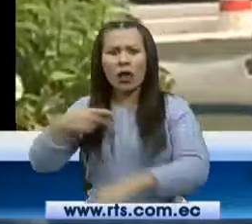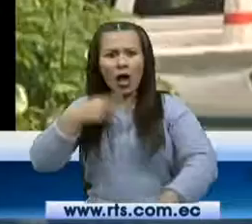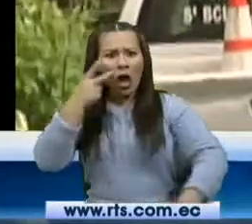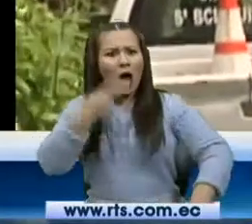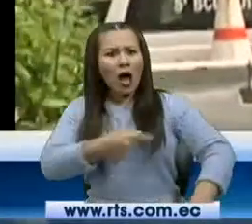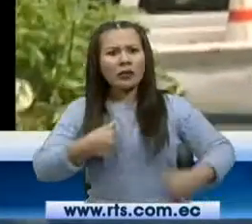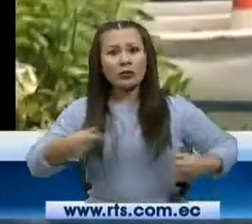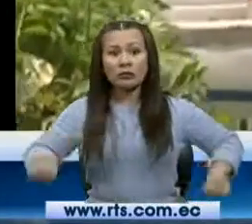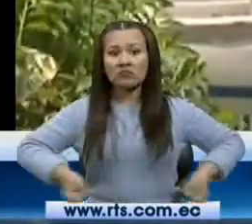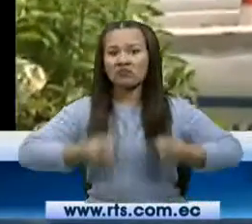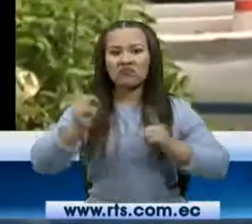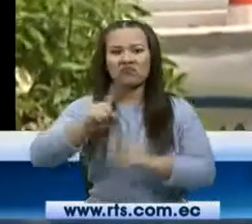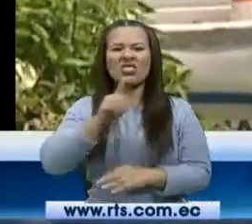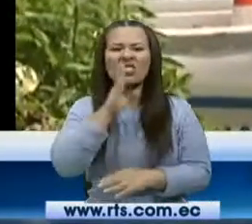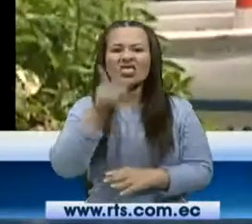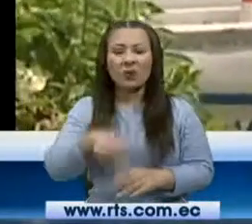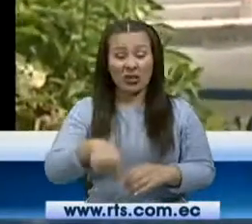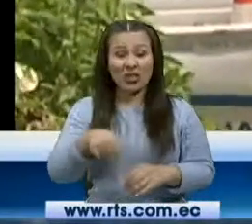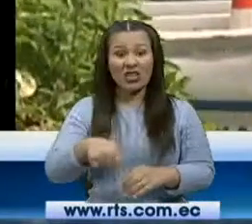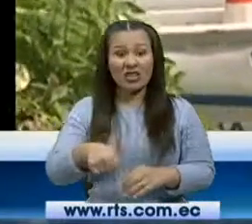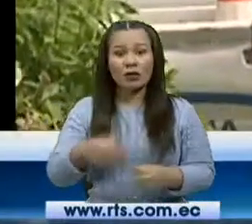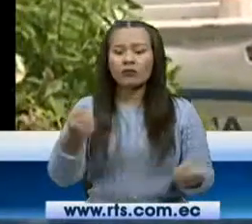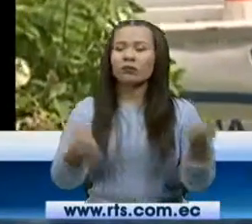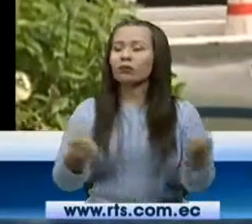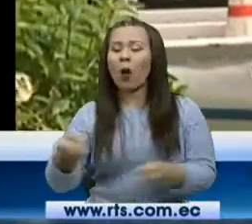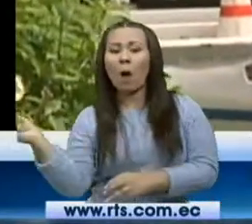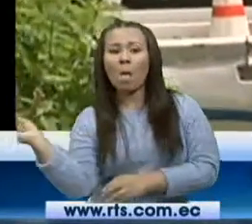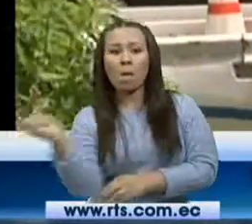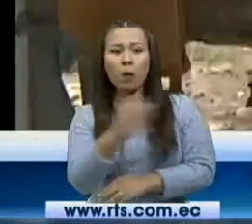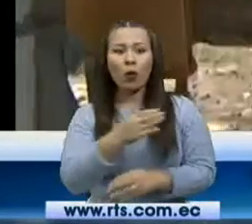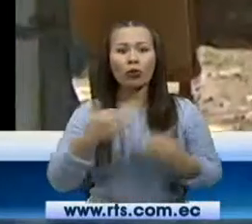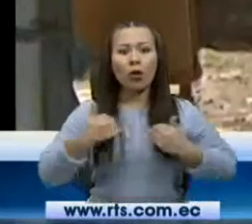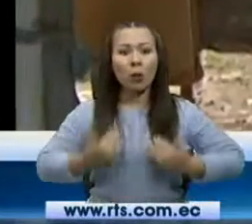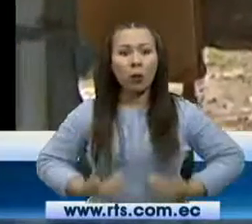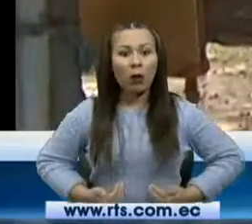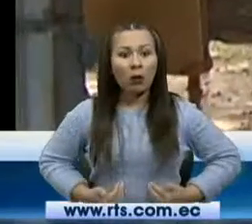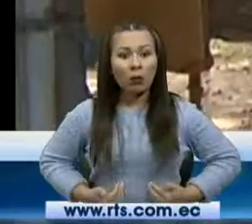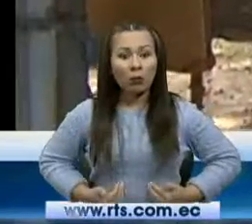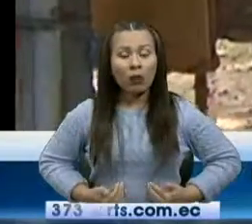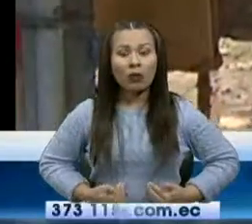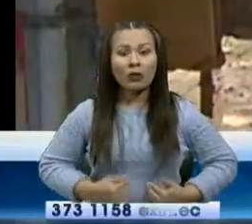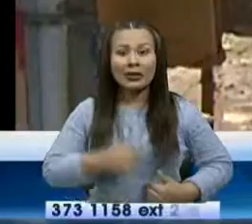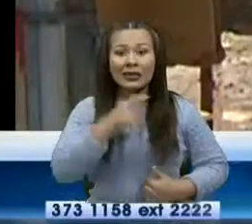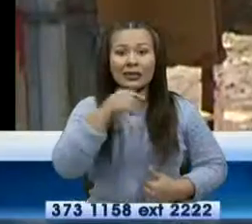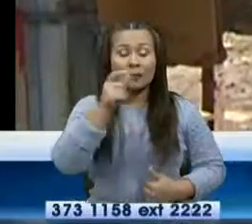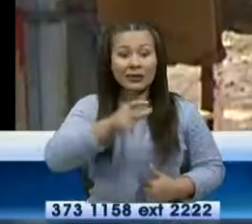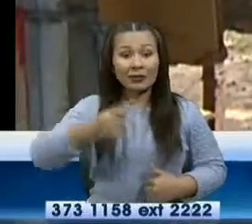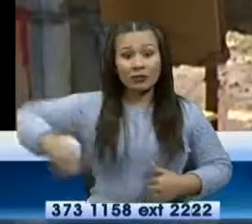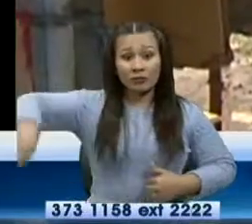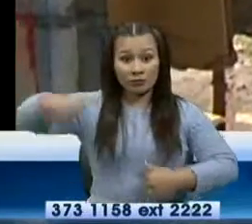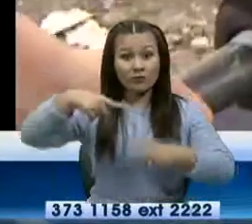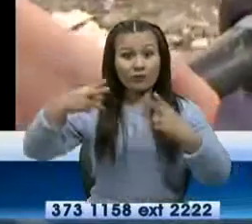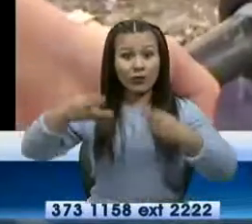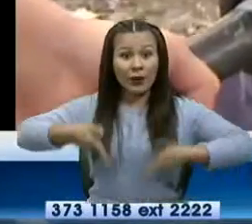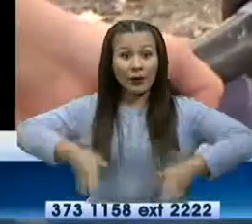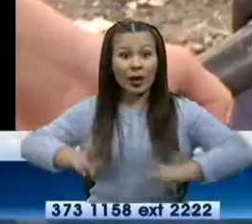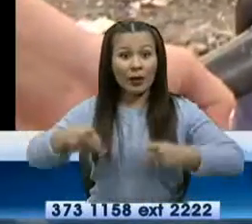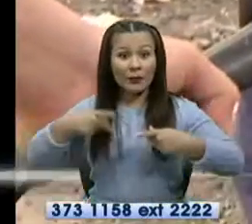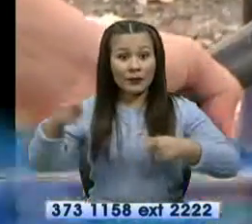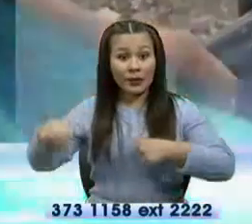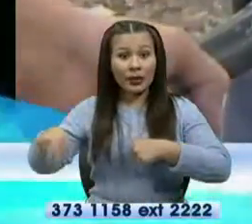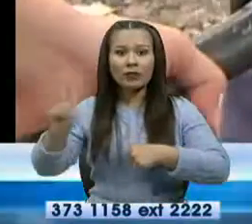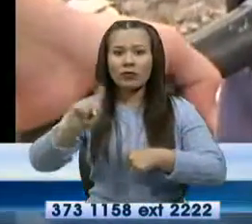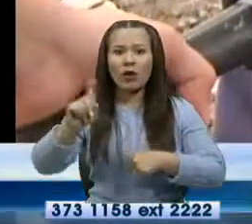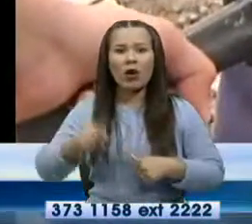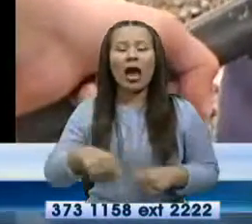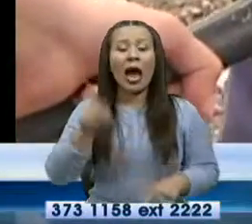extraño. Afirman que así suelen aparecer cuerpos y, por lo general, no es gente de la zona. Tiene que ser de otro lado que lo han venido. A